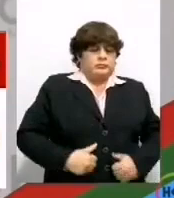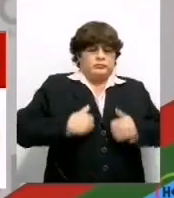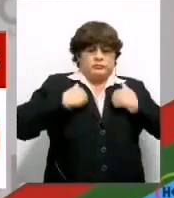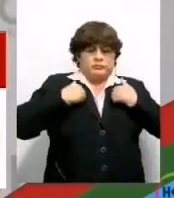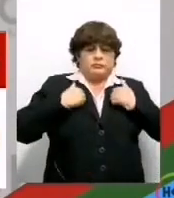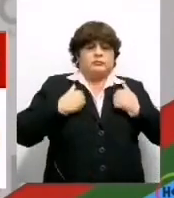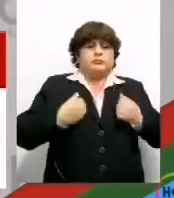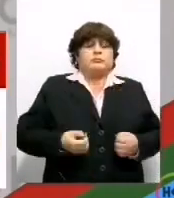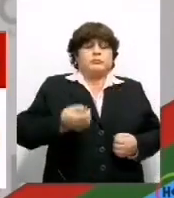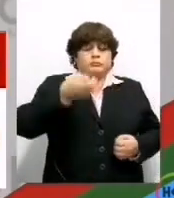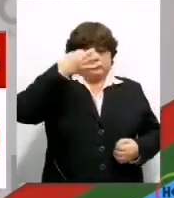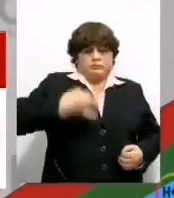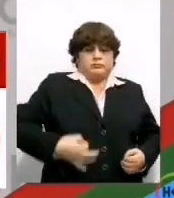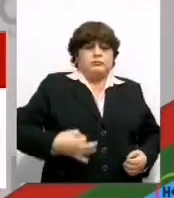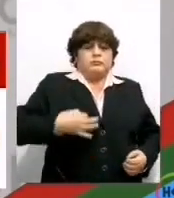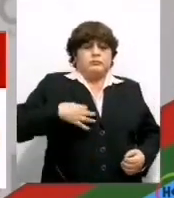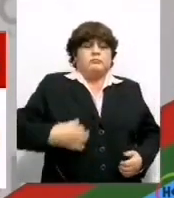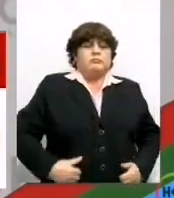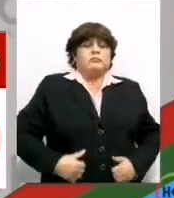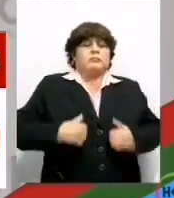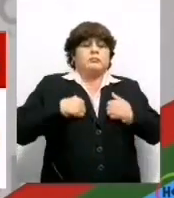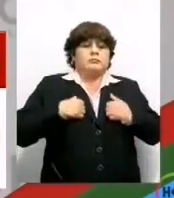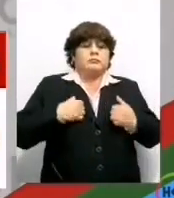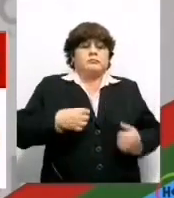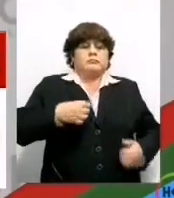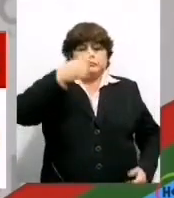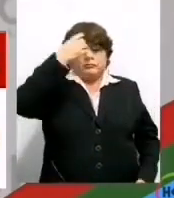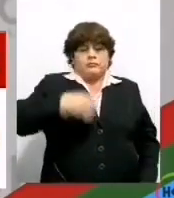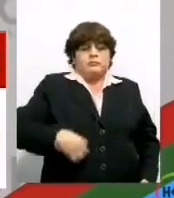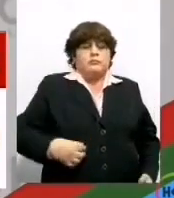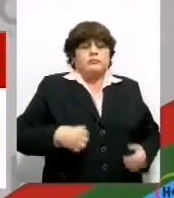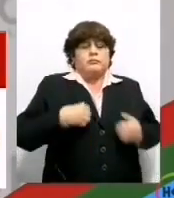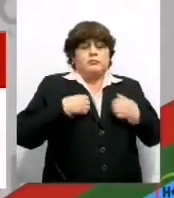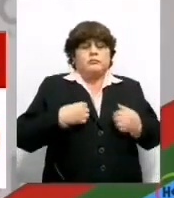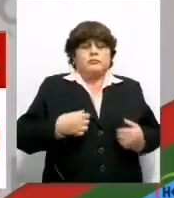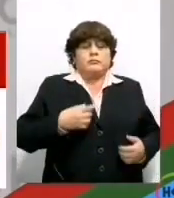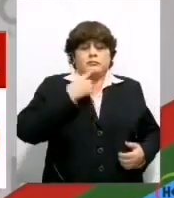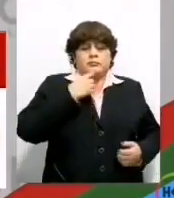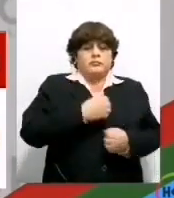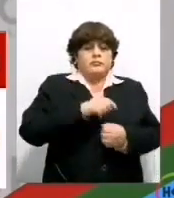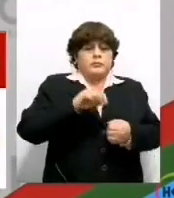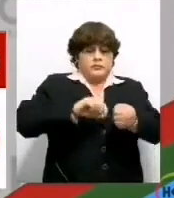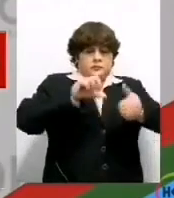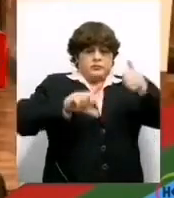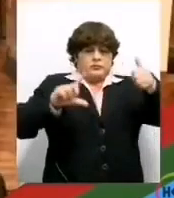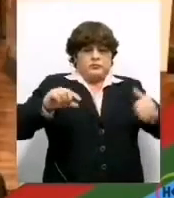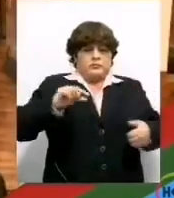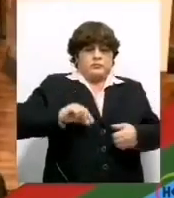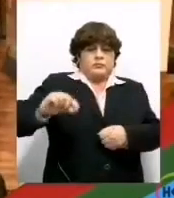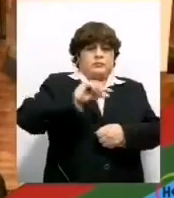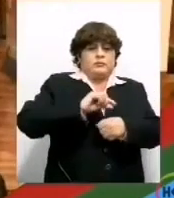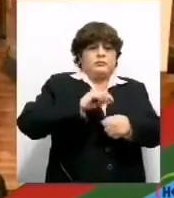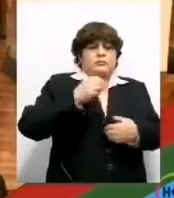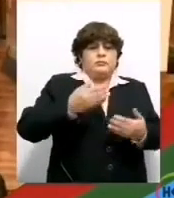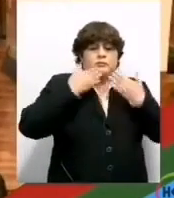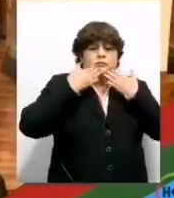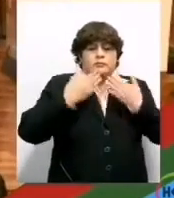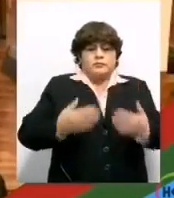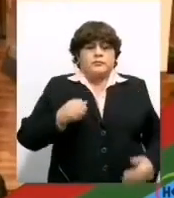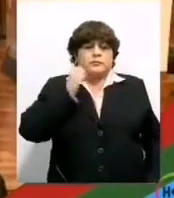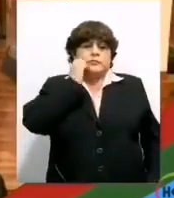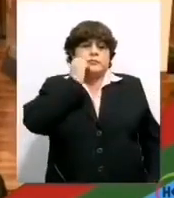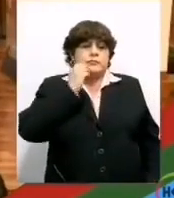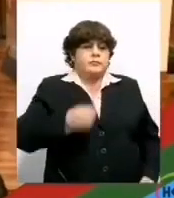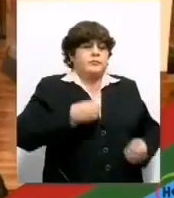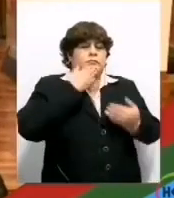vivir con calidad de vida y la credibilidad tiene que ser alguna regional Muchas gracias señor Acuña Muchas